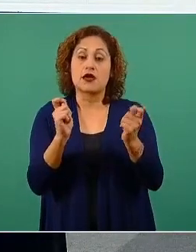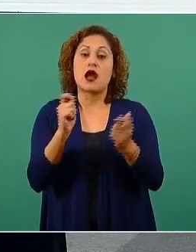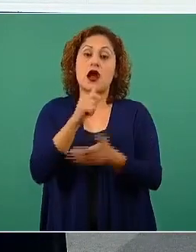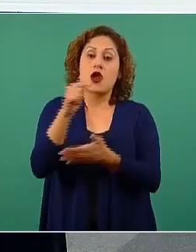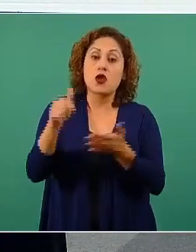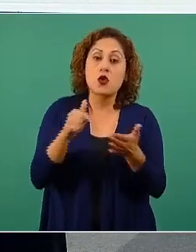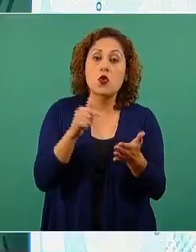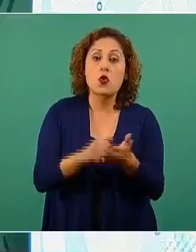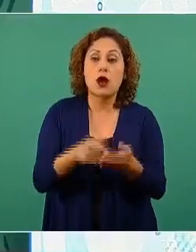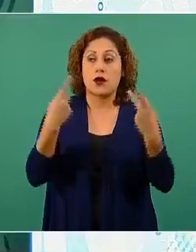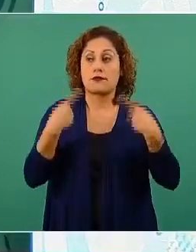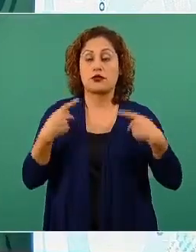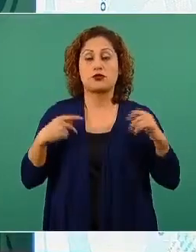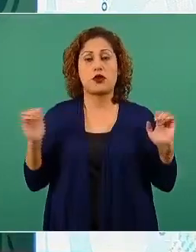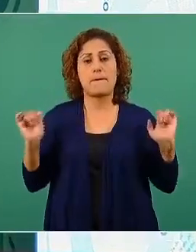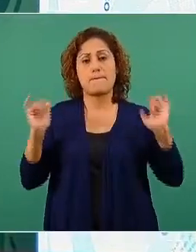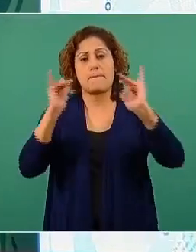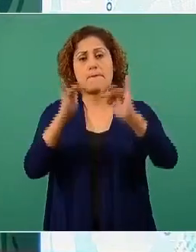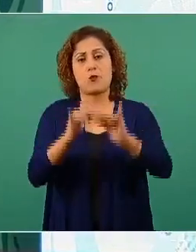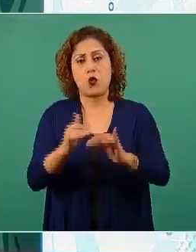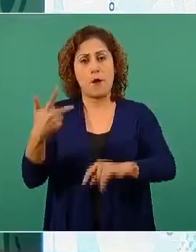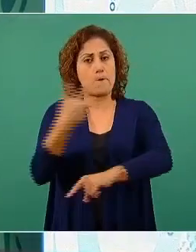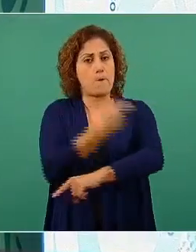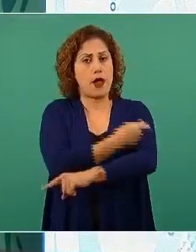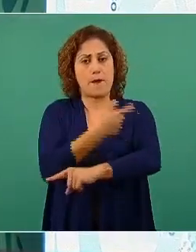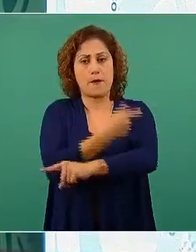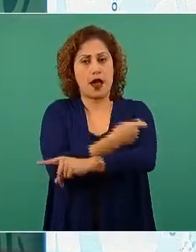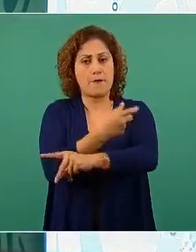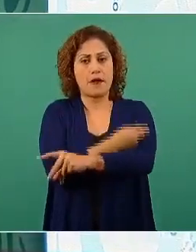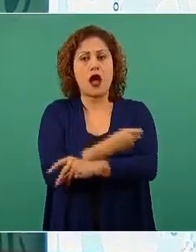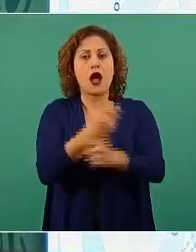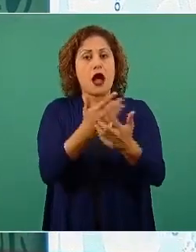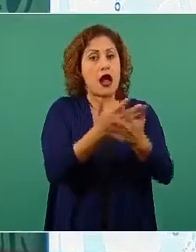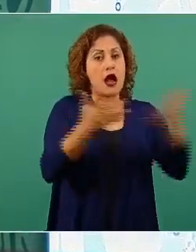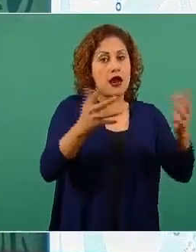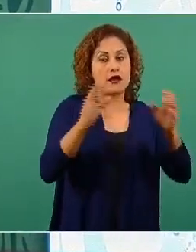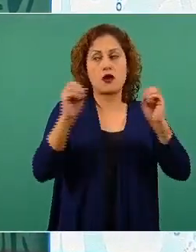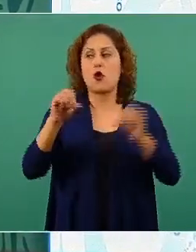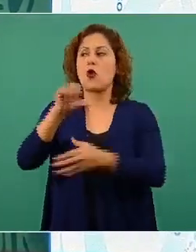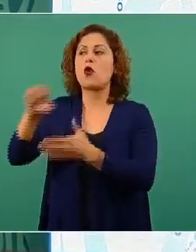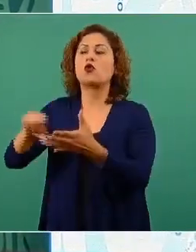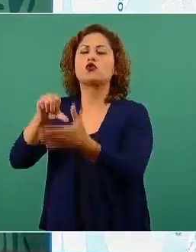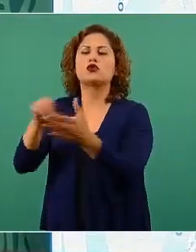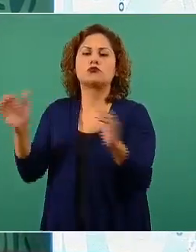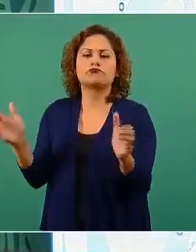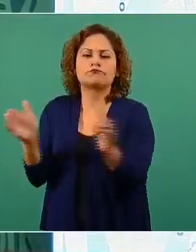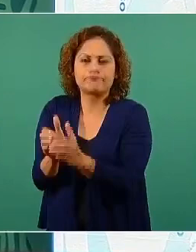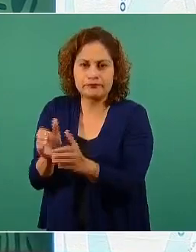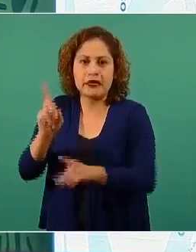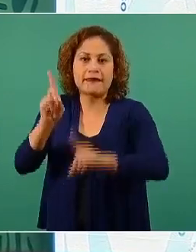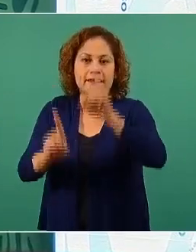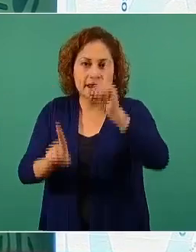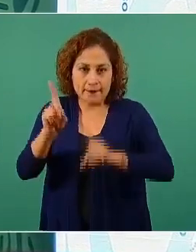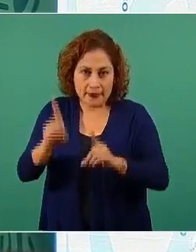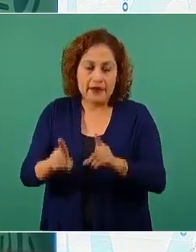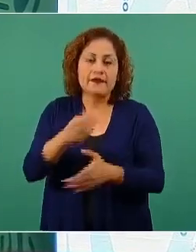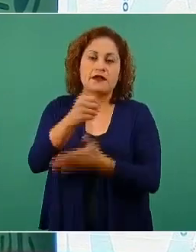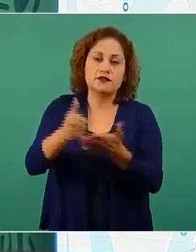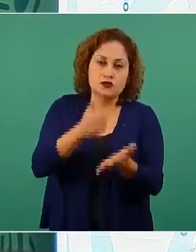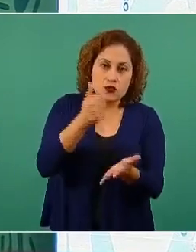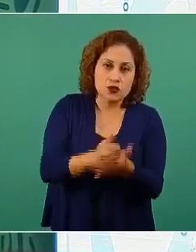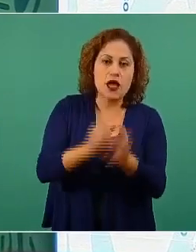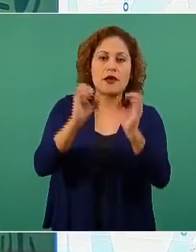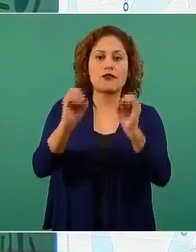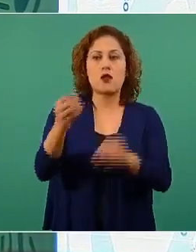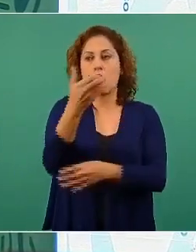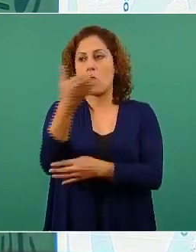un macrocentro y finalmente una unidad de menor tamaño, tanto en zona rural como en zona urbana. Y ya lo tenemos cronometrado,